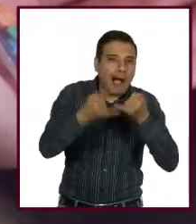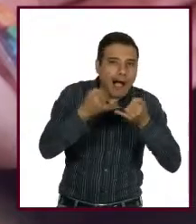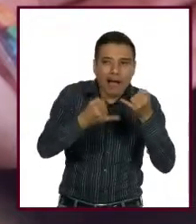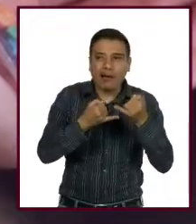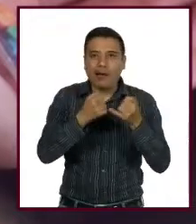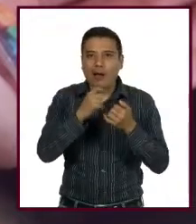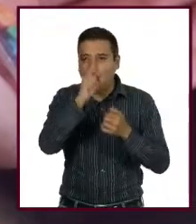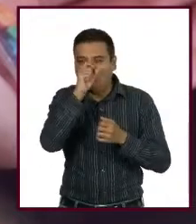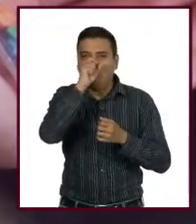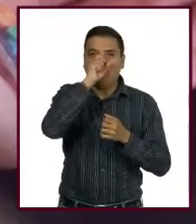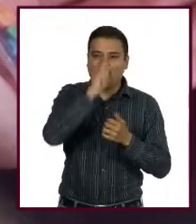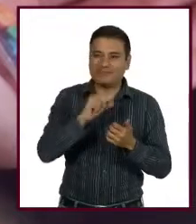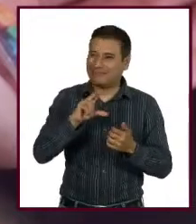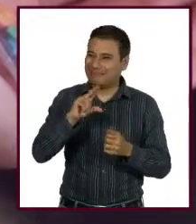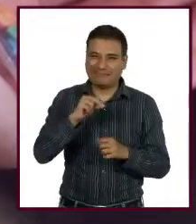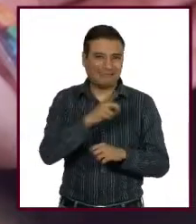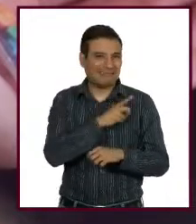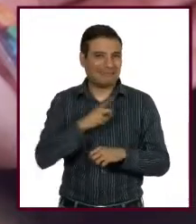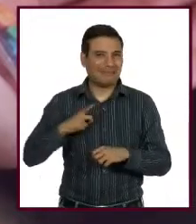página estrategia en el